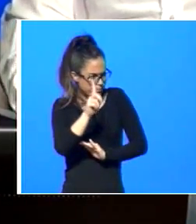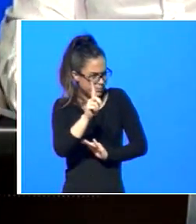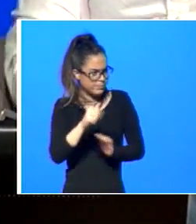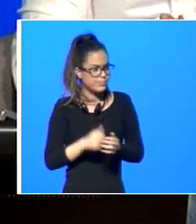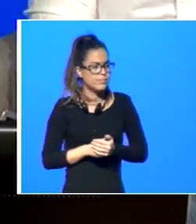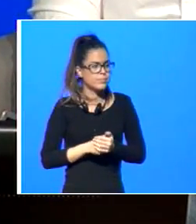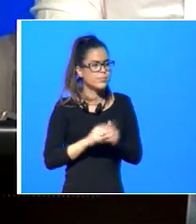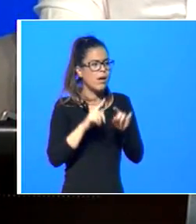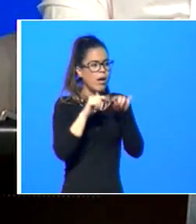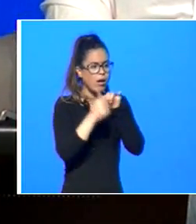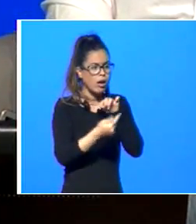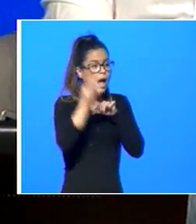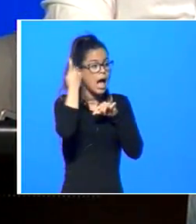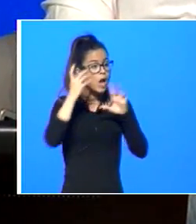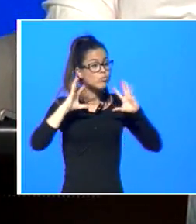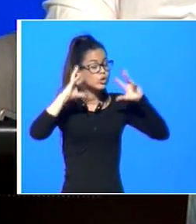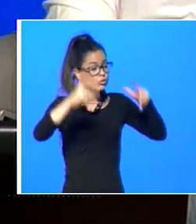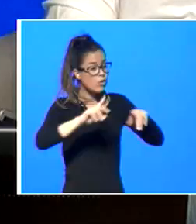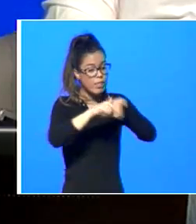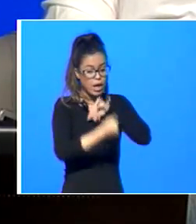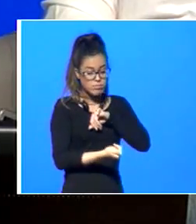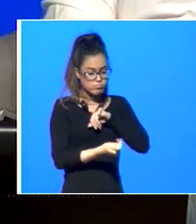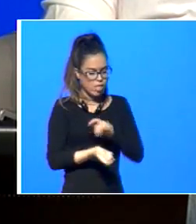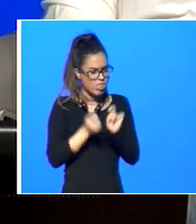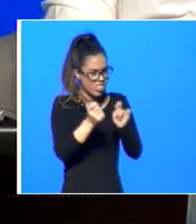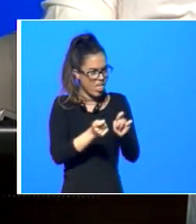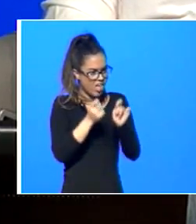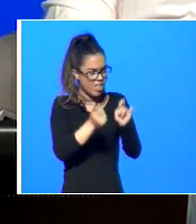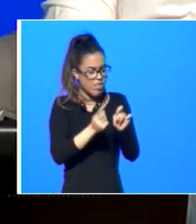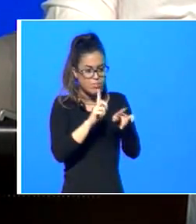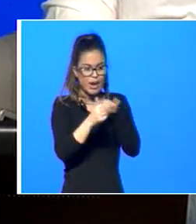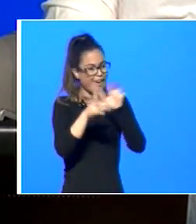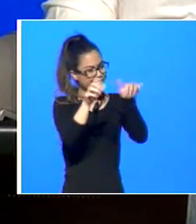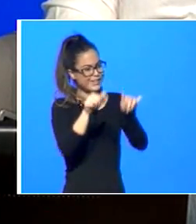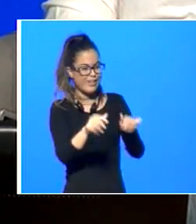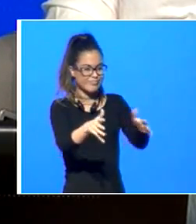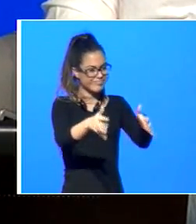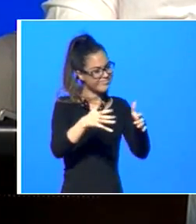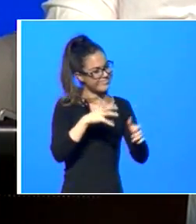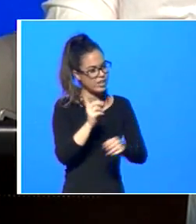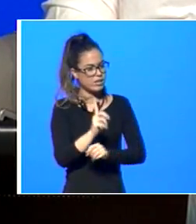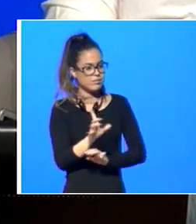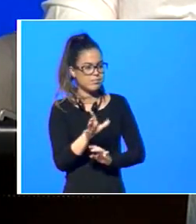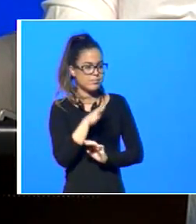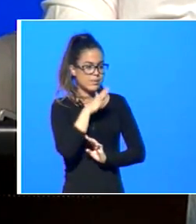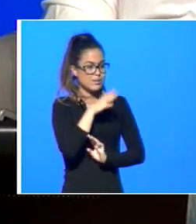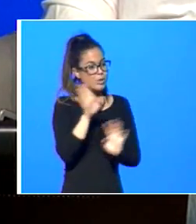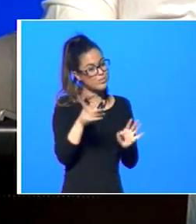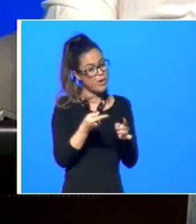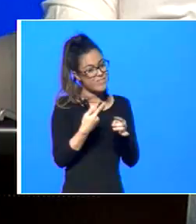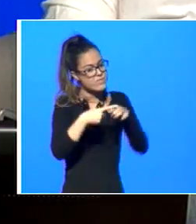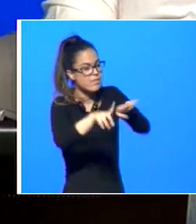alumno se esfuerza y da lo máximo, no le damos el título porque se ha salido de lo norma.